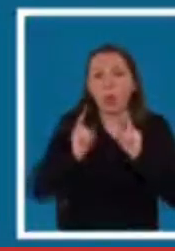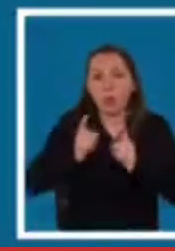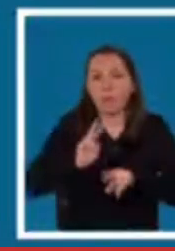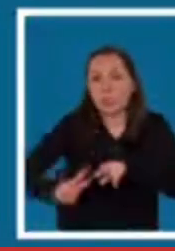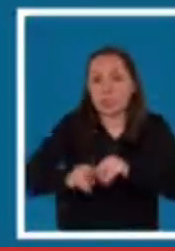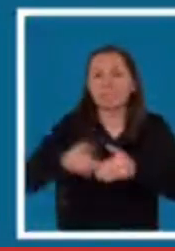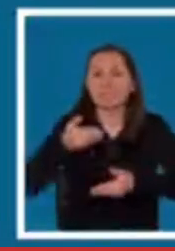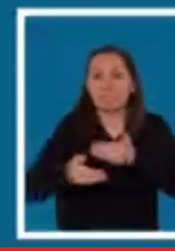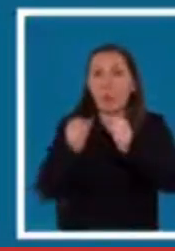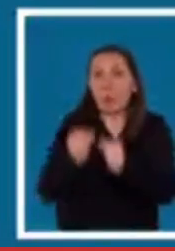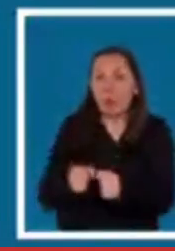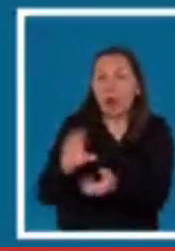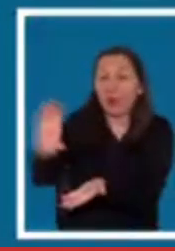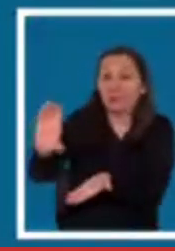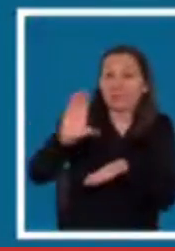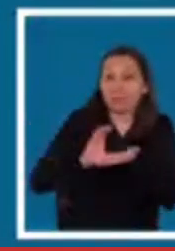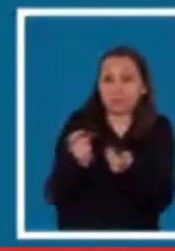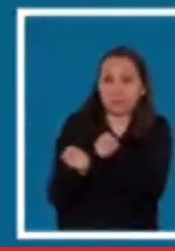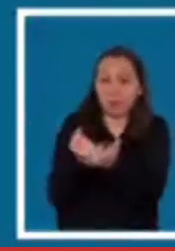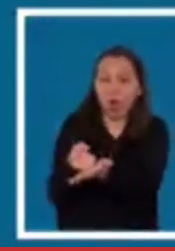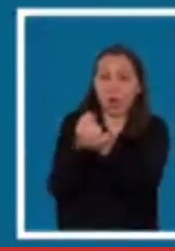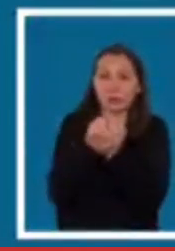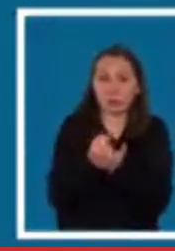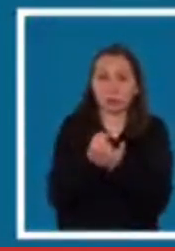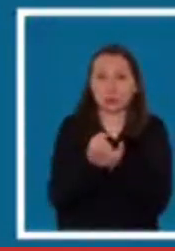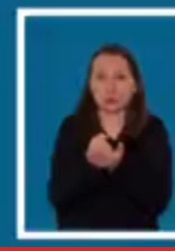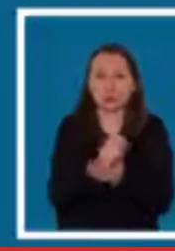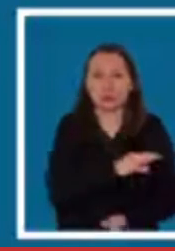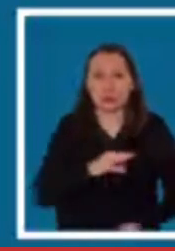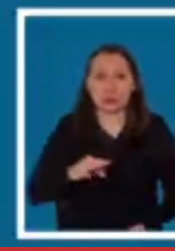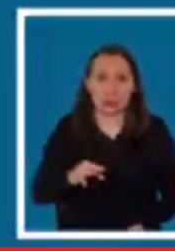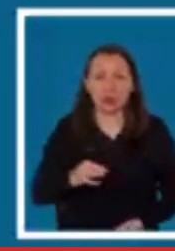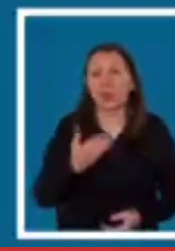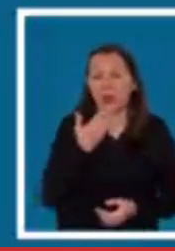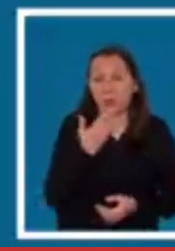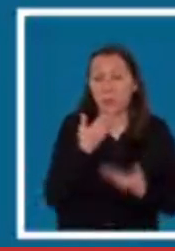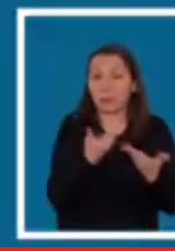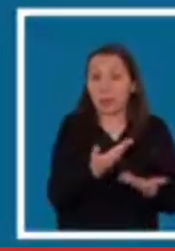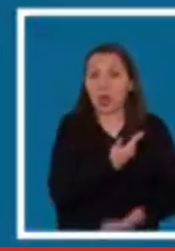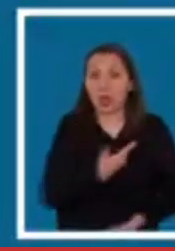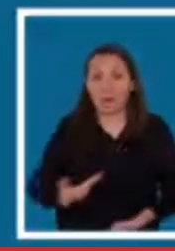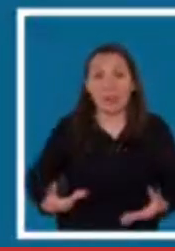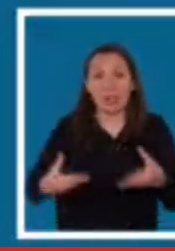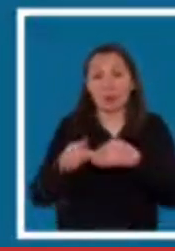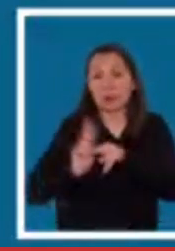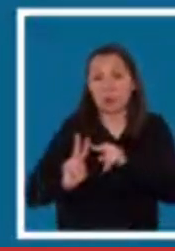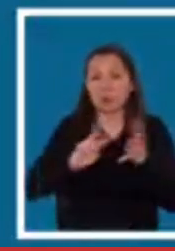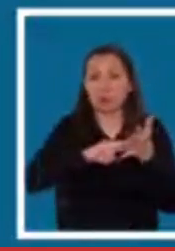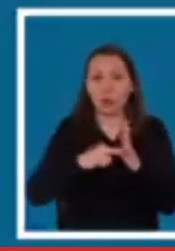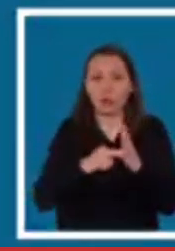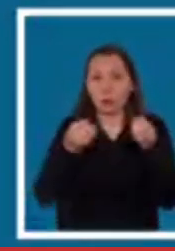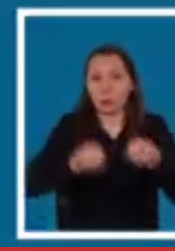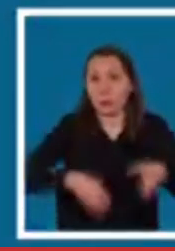seguir precisamente para poder obtener recursos de parte de el Ministerio y de parte de del gobierno para solucionar sus problemas